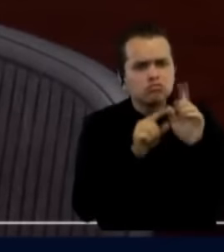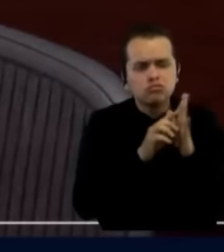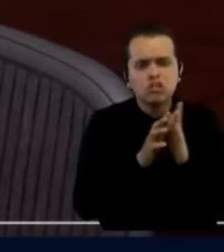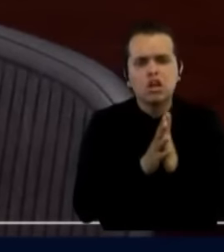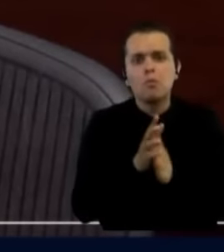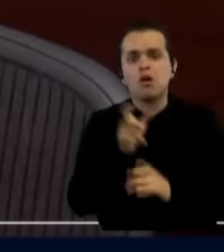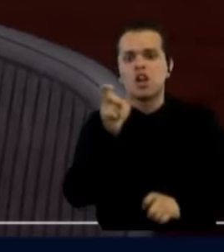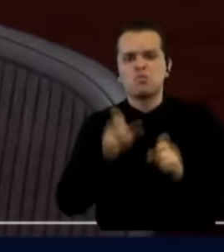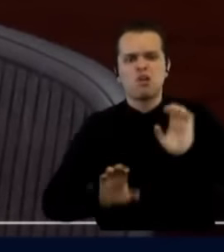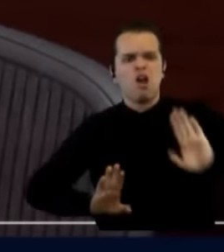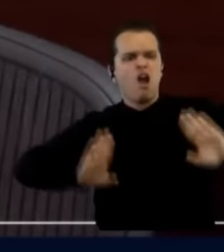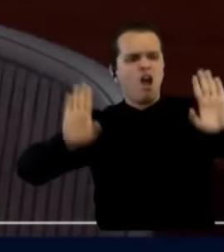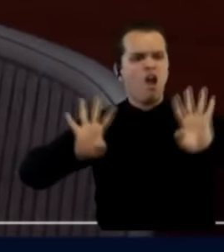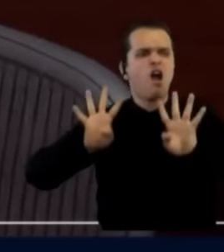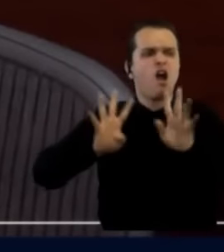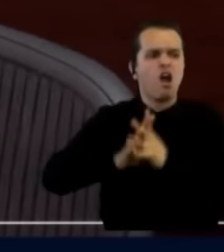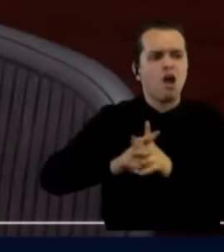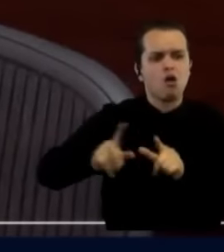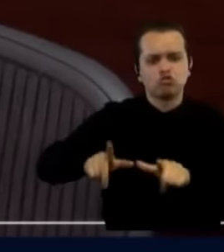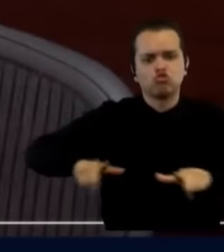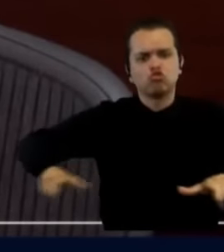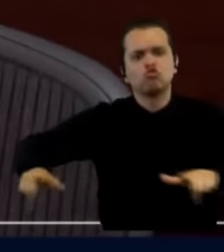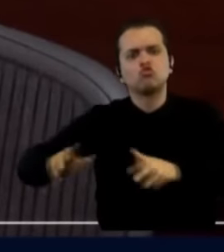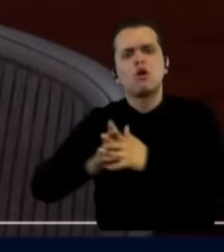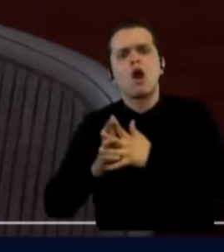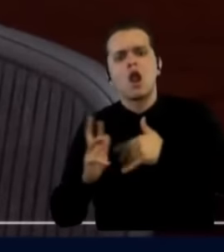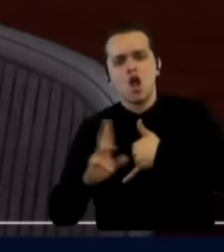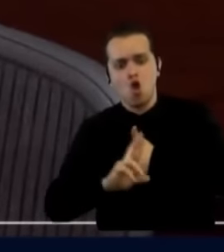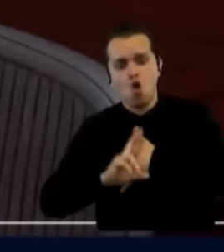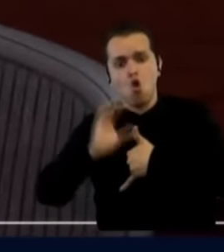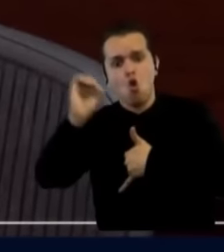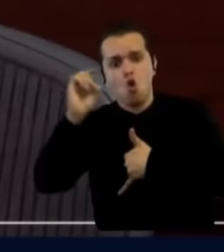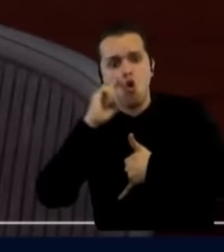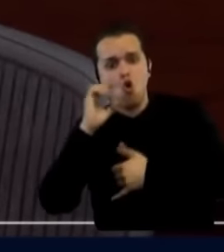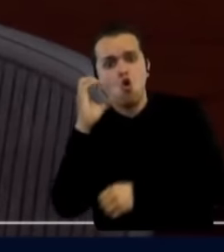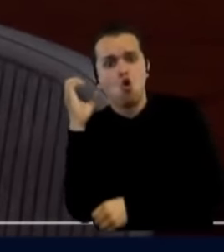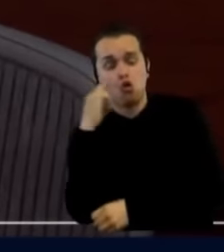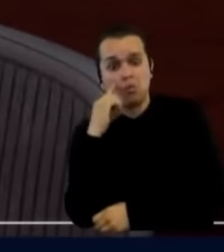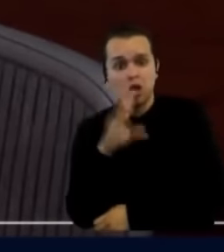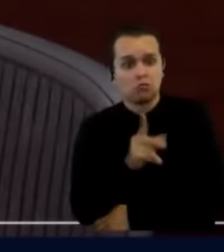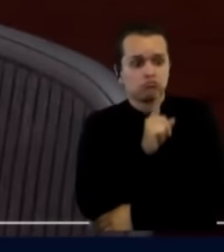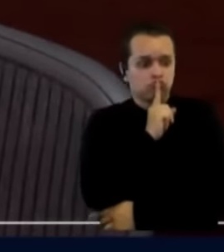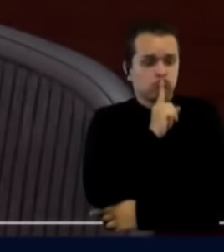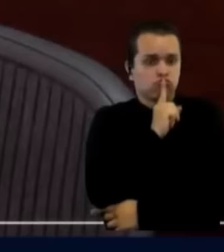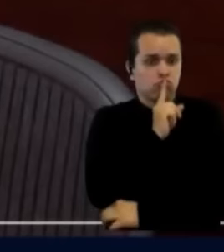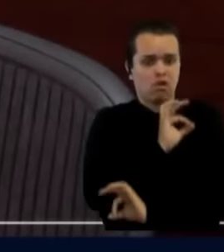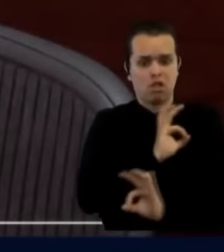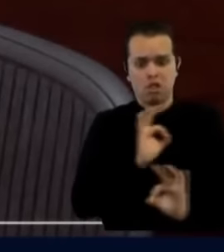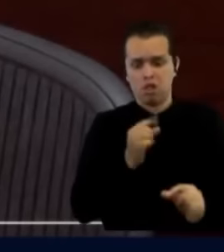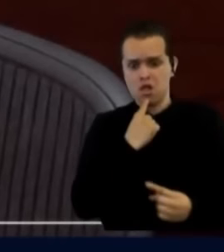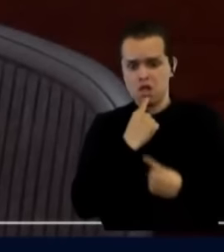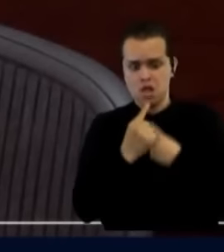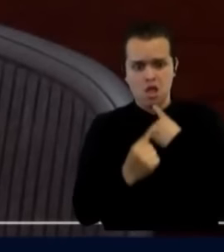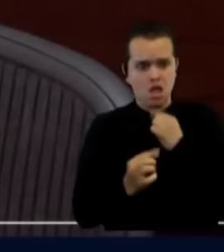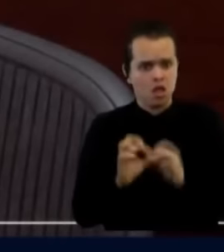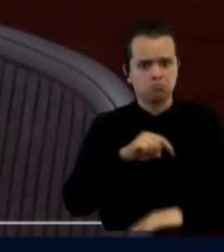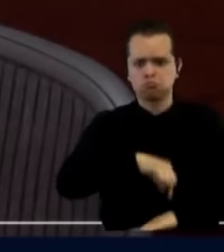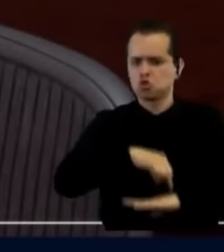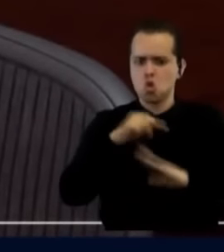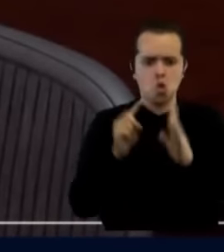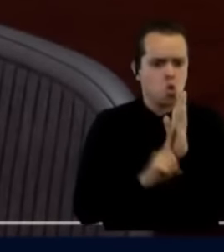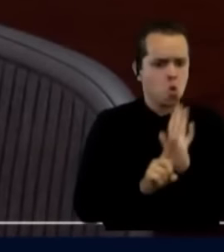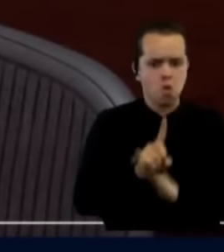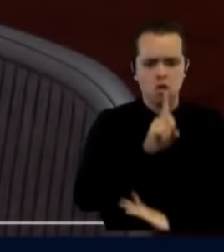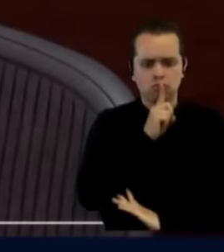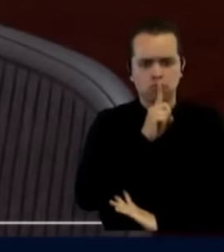los activistas que están en la zona del suroccidente colombiano. Guardan silencio. Silencio absoluto. Se